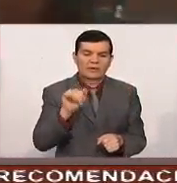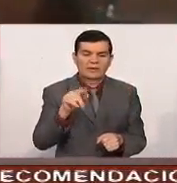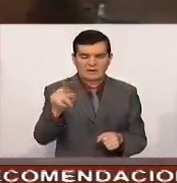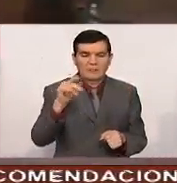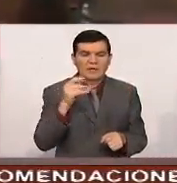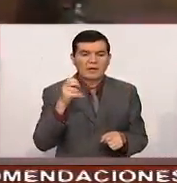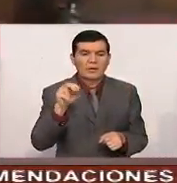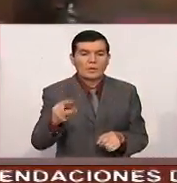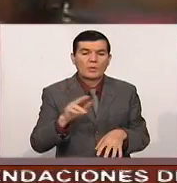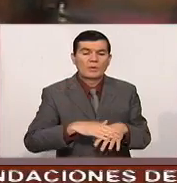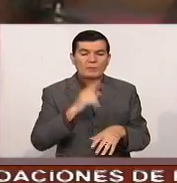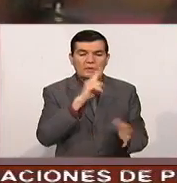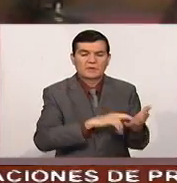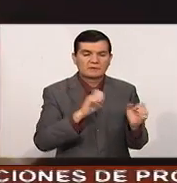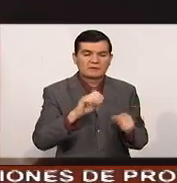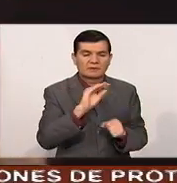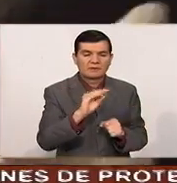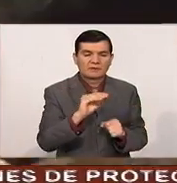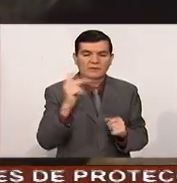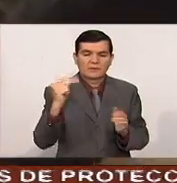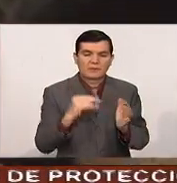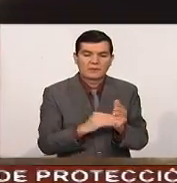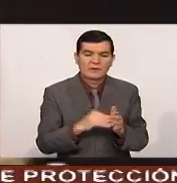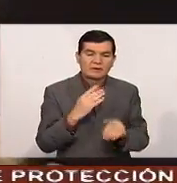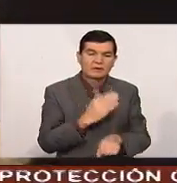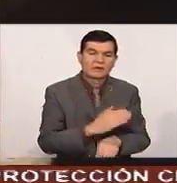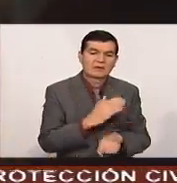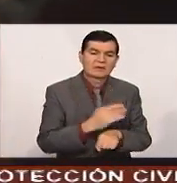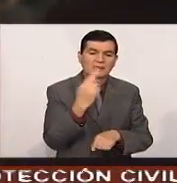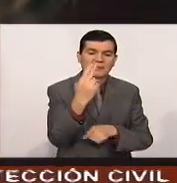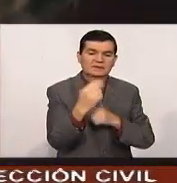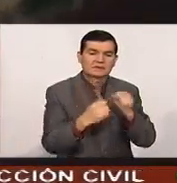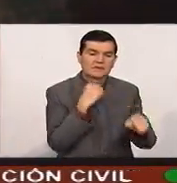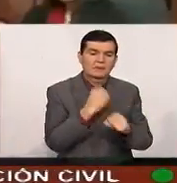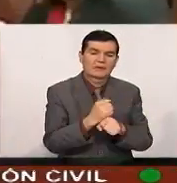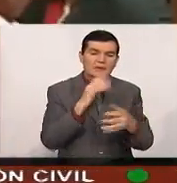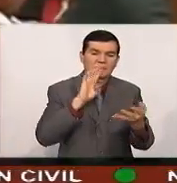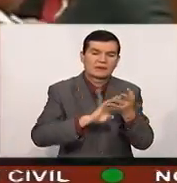de 1990 al 2000 y purga una condena de 25 años